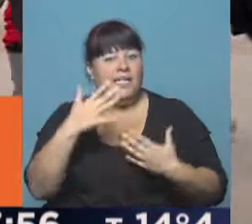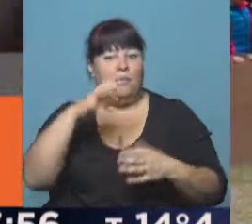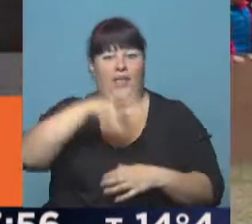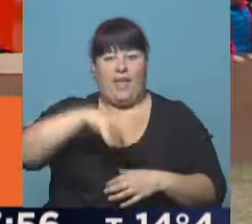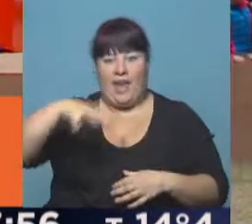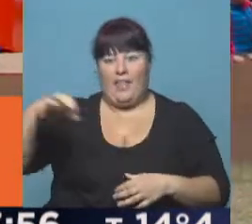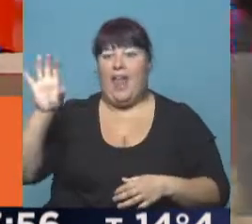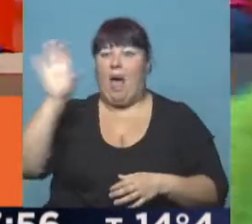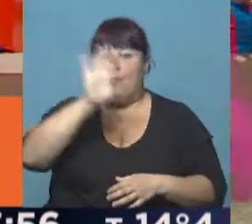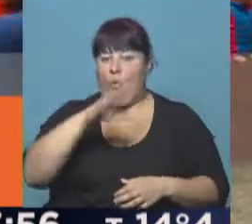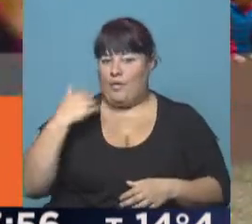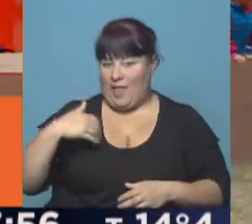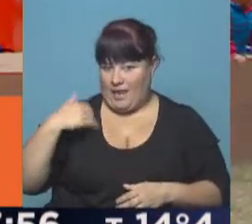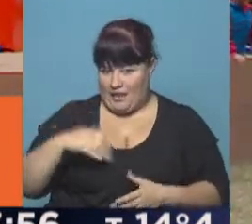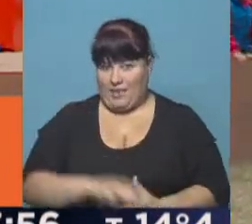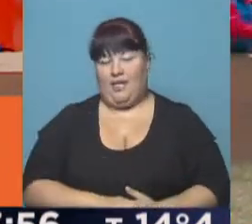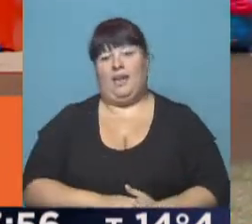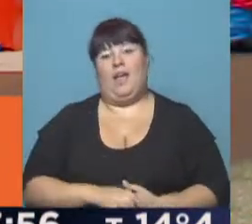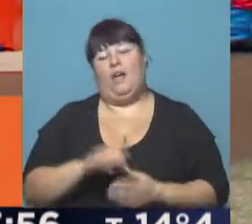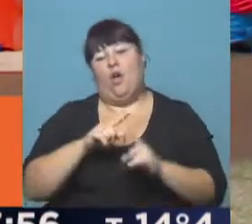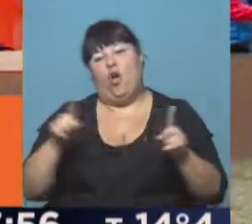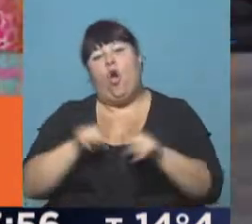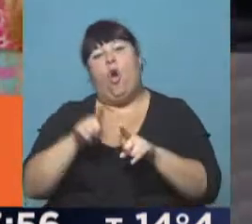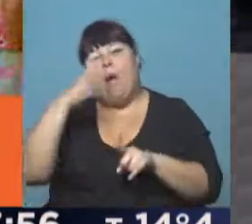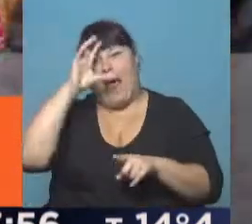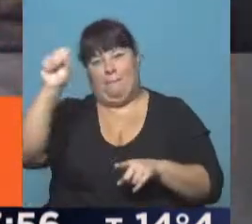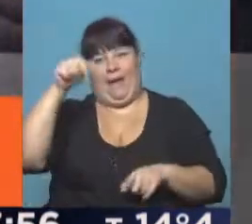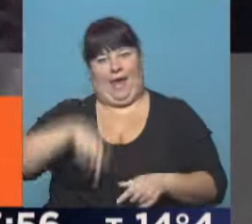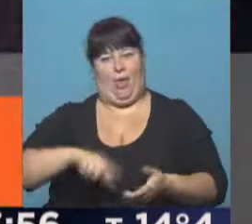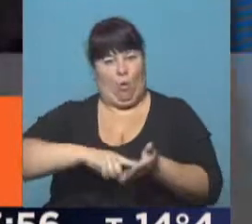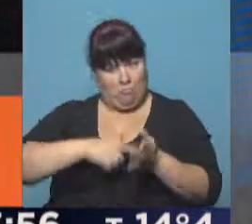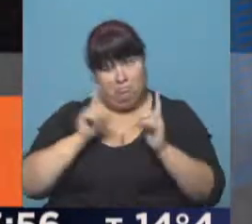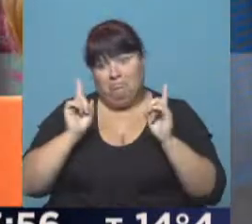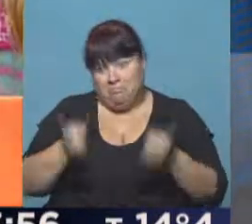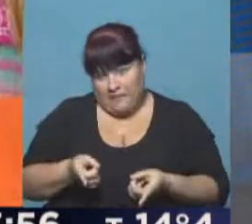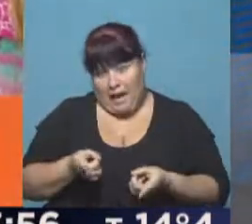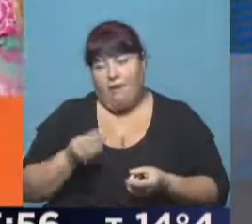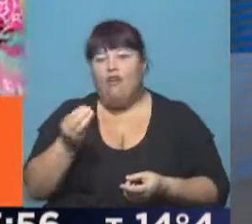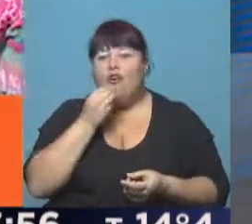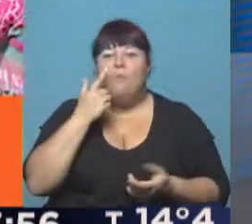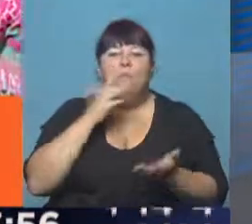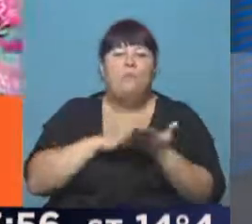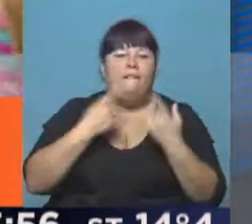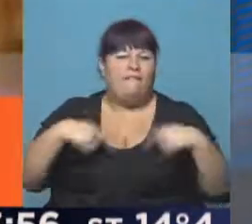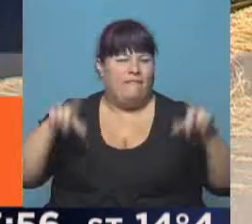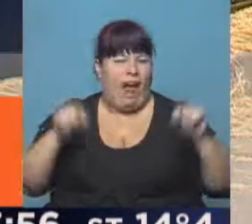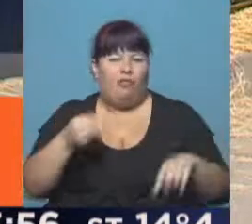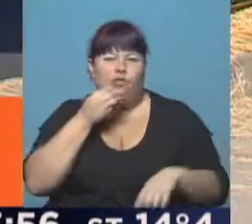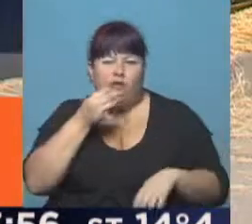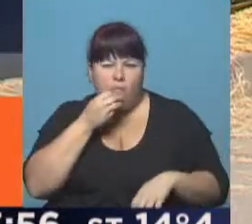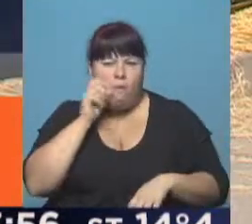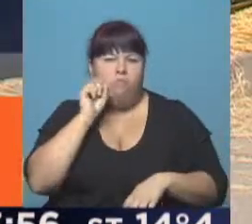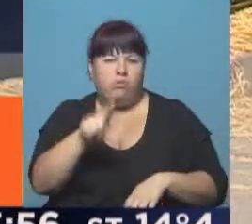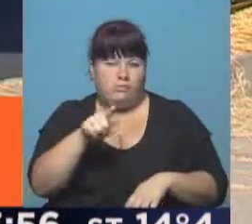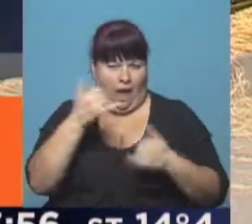stands de las provincias argentinas, suerte de embajadas en Buenos Aires y, por qué no, deleitarse con las ofertas gastronómicas